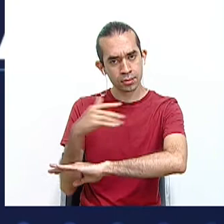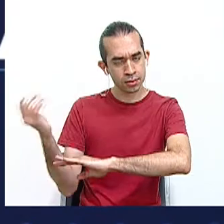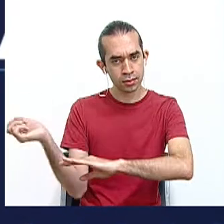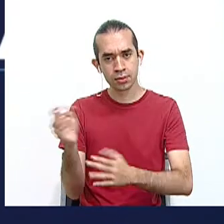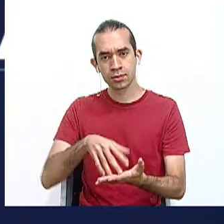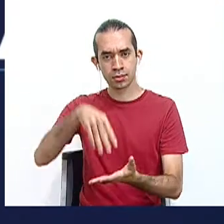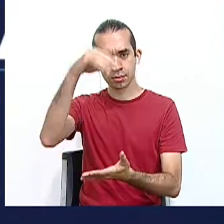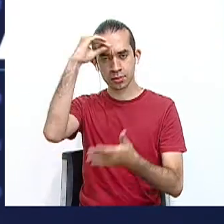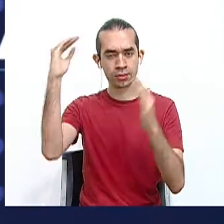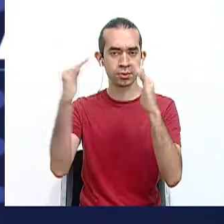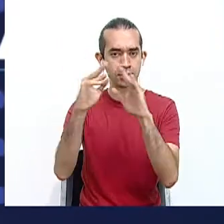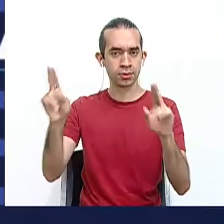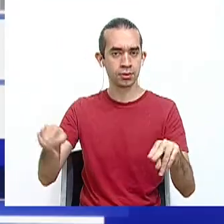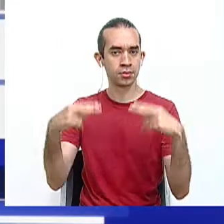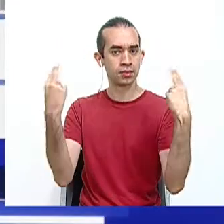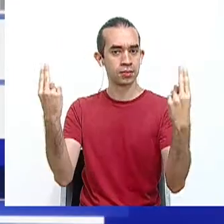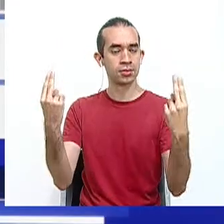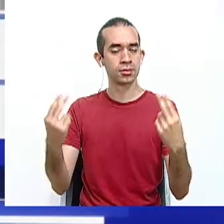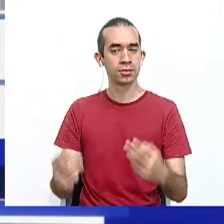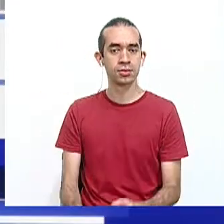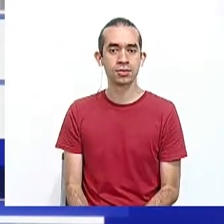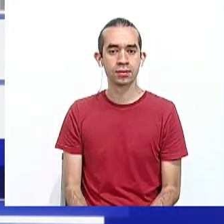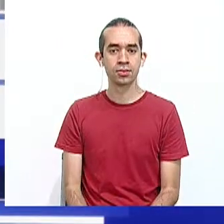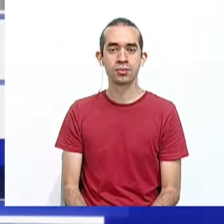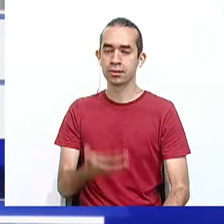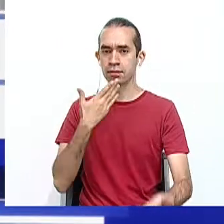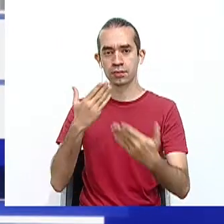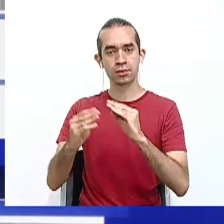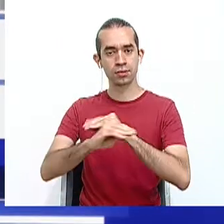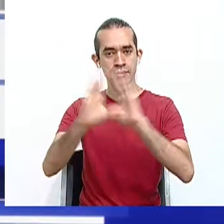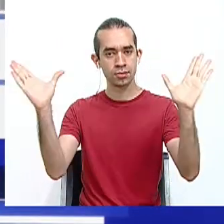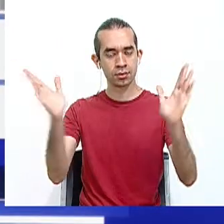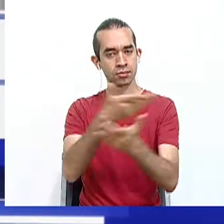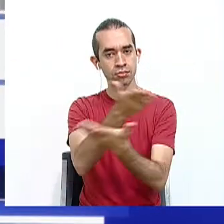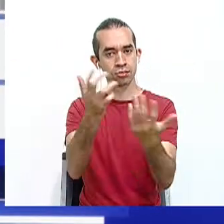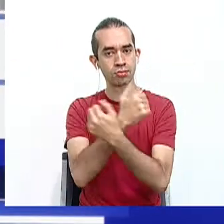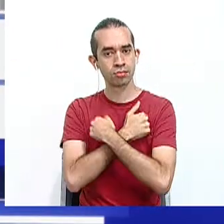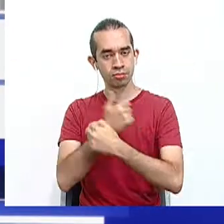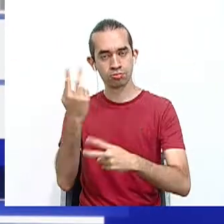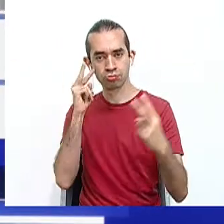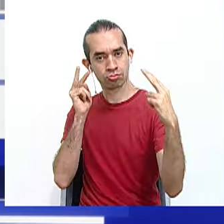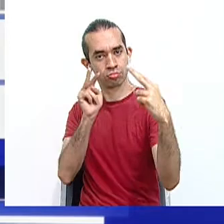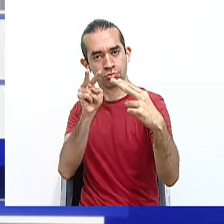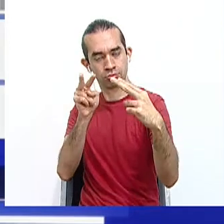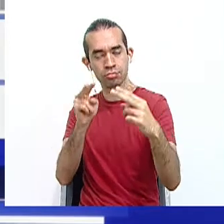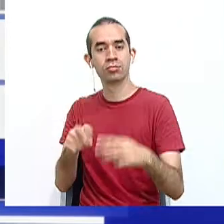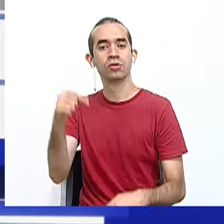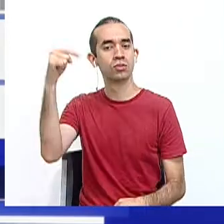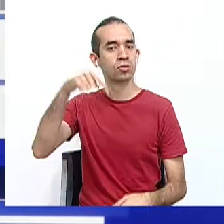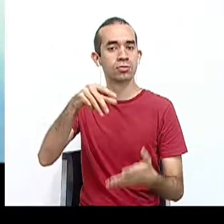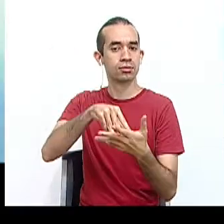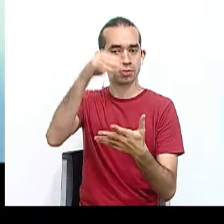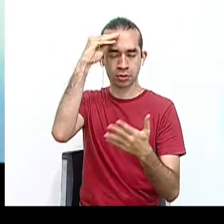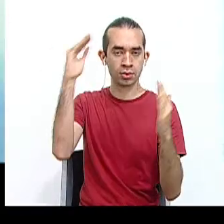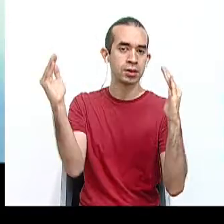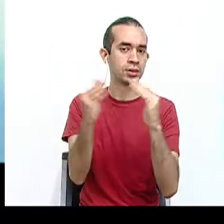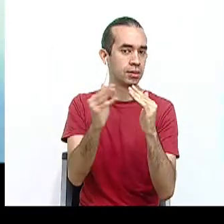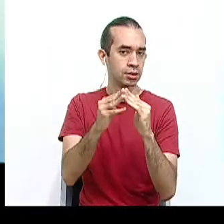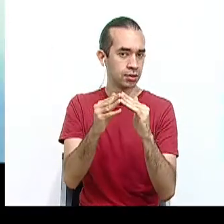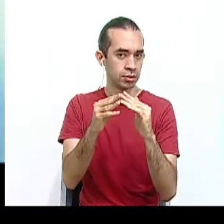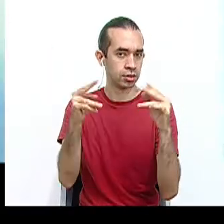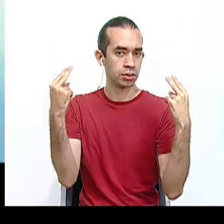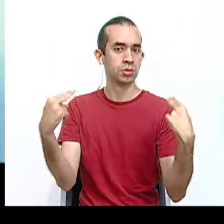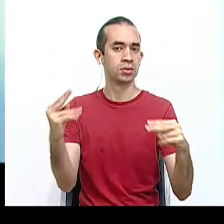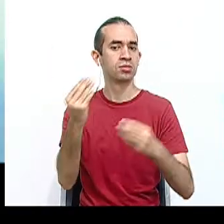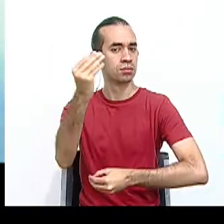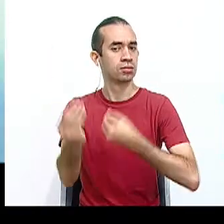Aprendo en Casa Noticias. Muy buenos días, estimados televidentes. Hoy en Aprendo en Casa